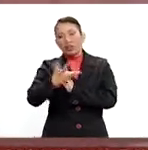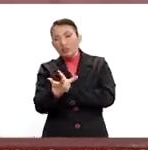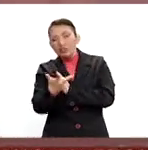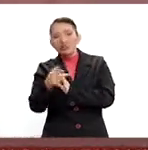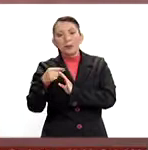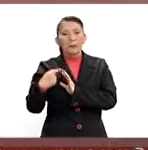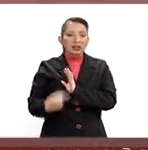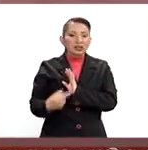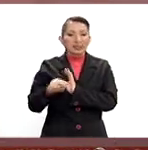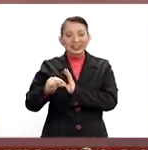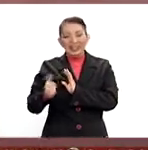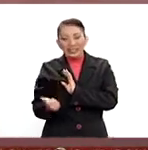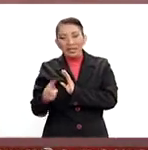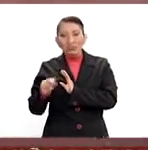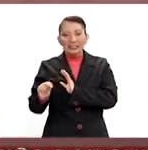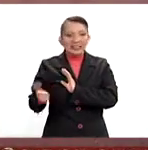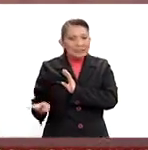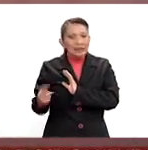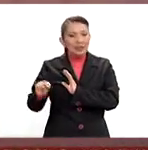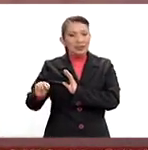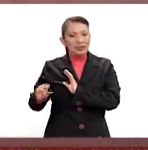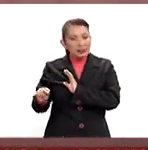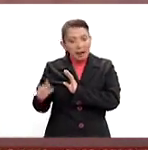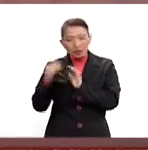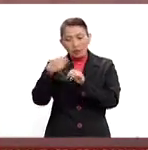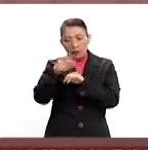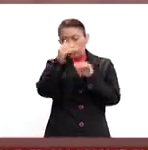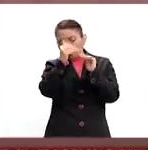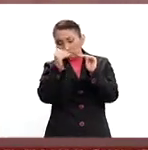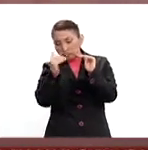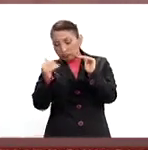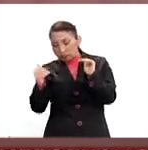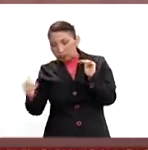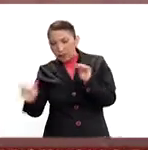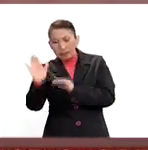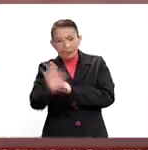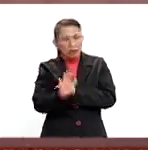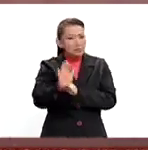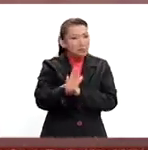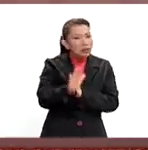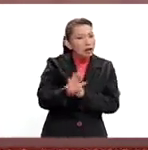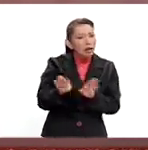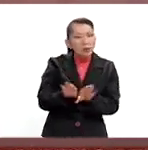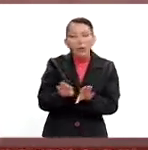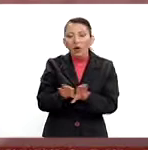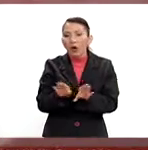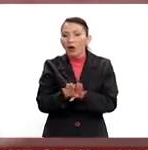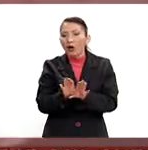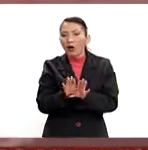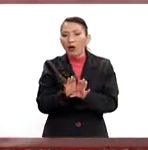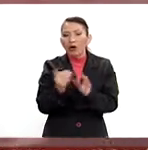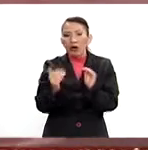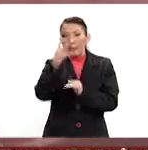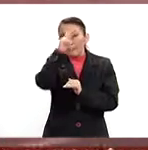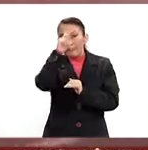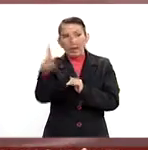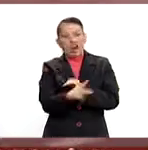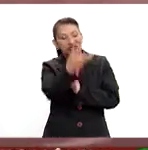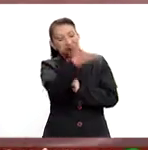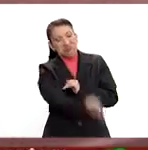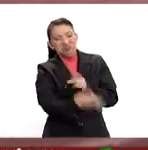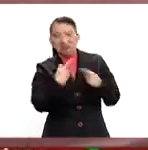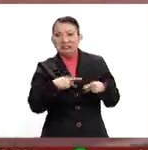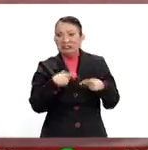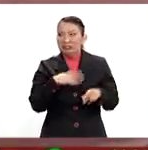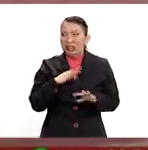menos 76, menos 87, menos 80 son los números, que se parecería un poco aquí al récord de la peor imagen de algún